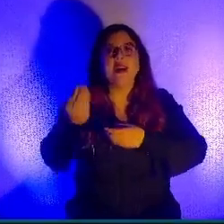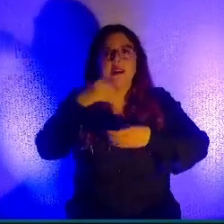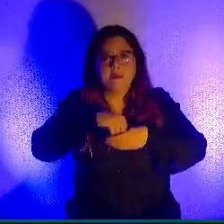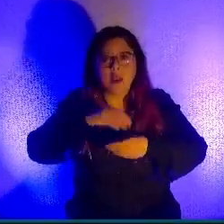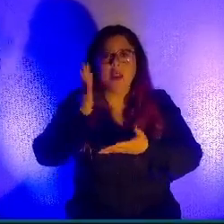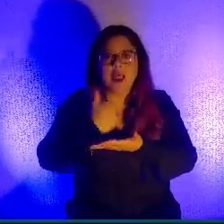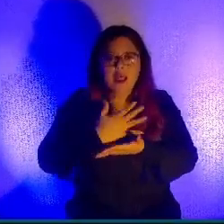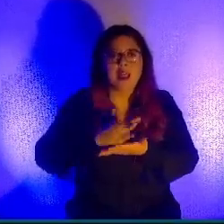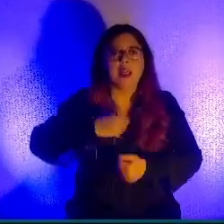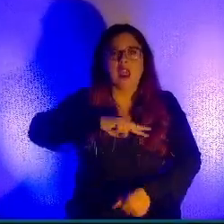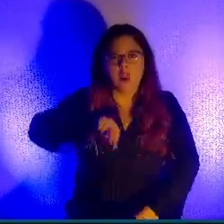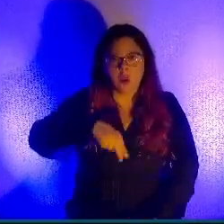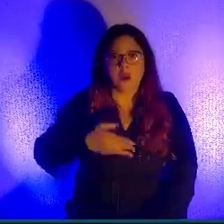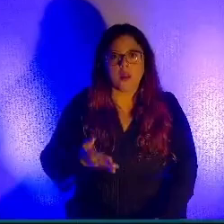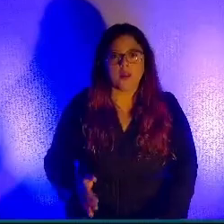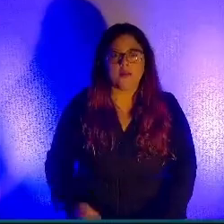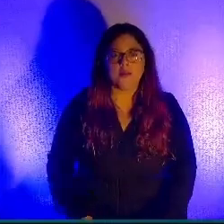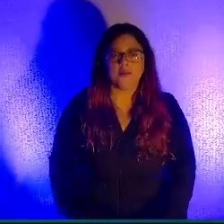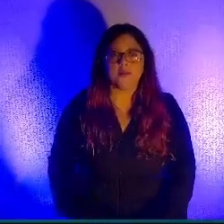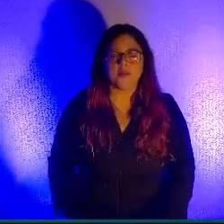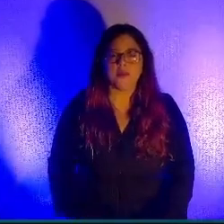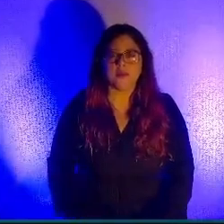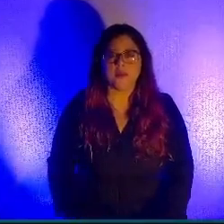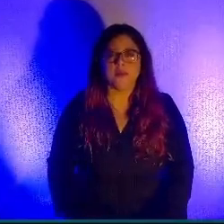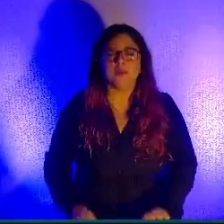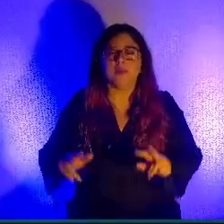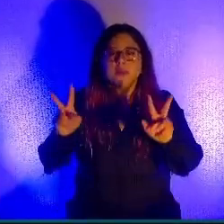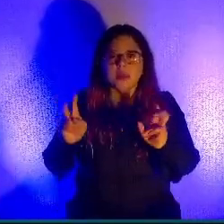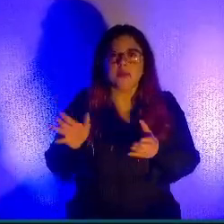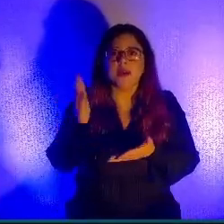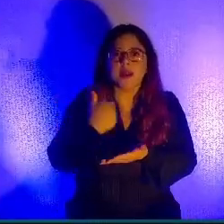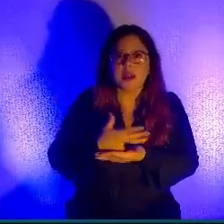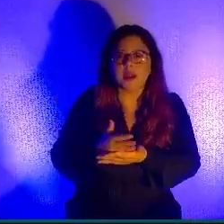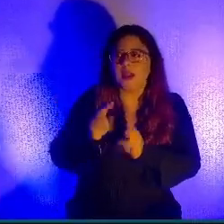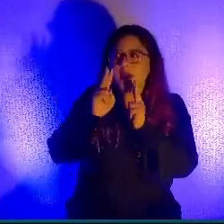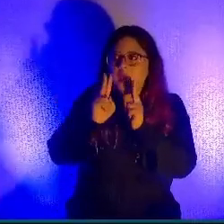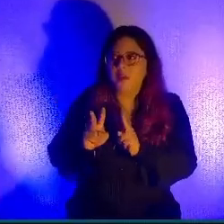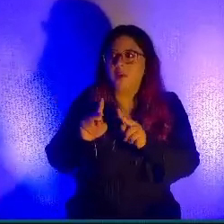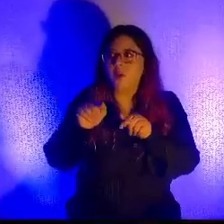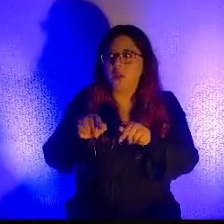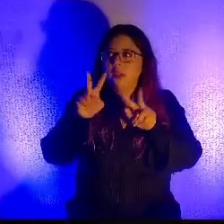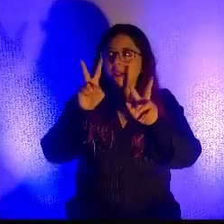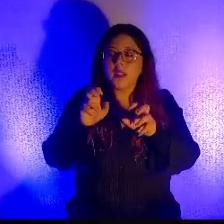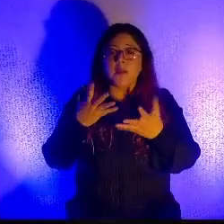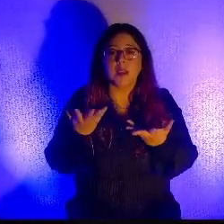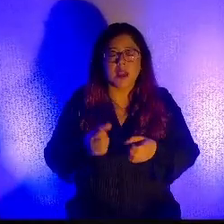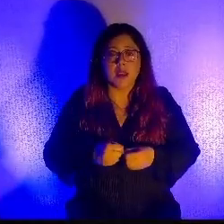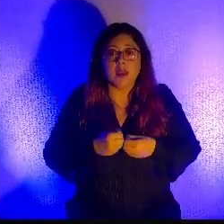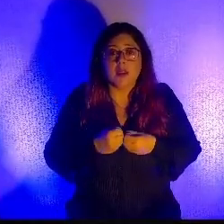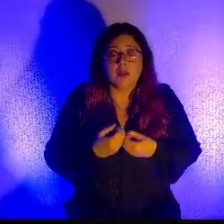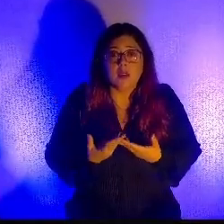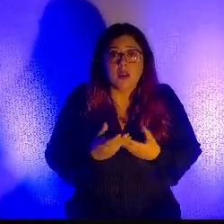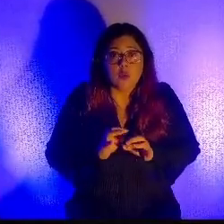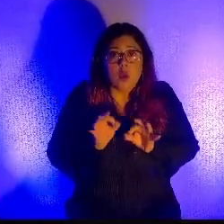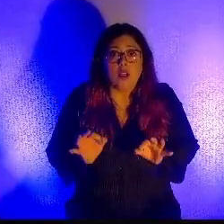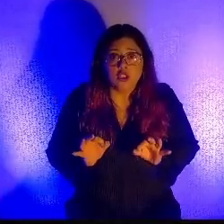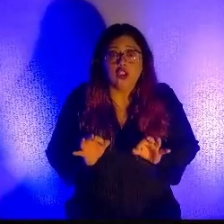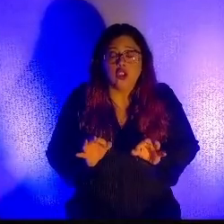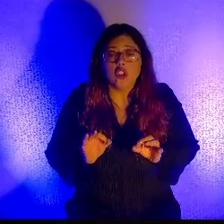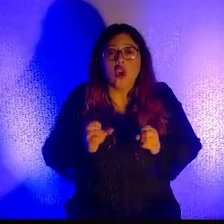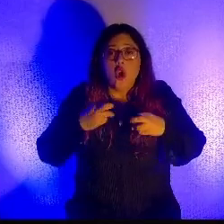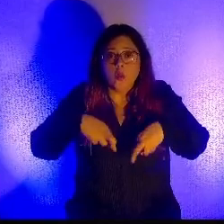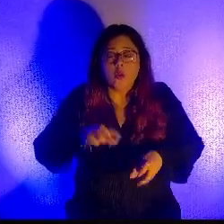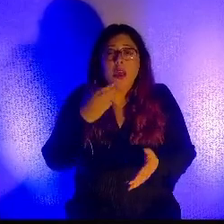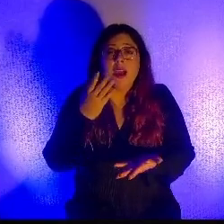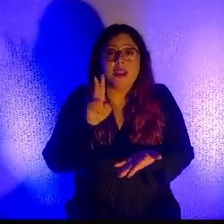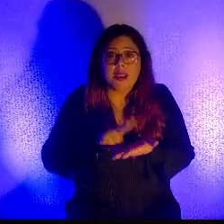nuestra estrategia y cuando hablamos de estrategia miramos que educación es una oportunidad real pero más lo que hablar